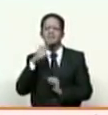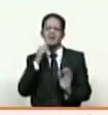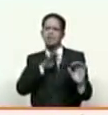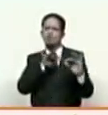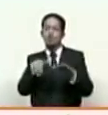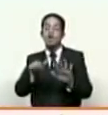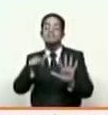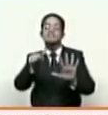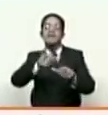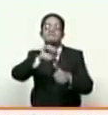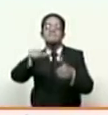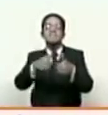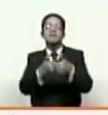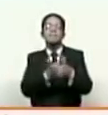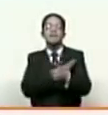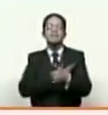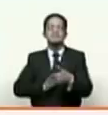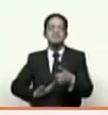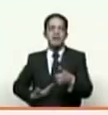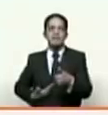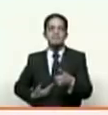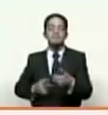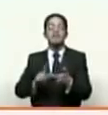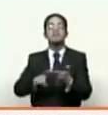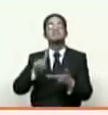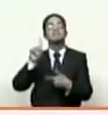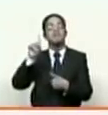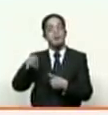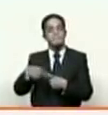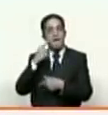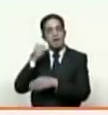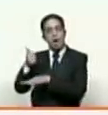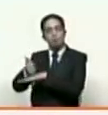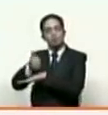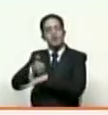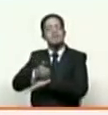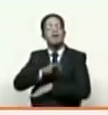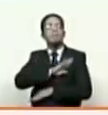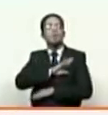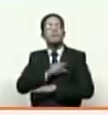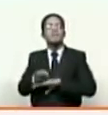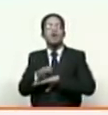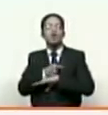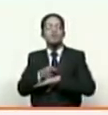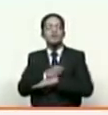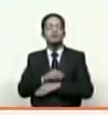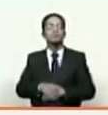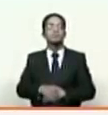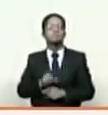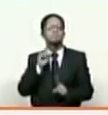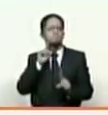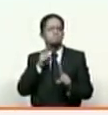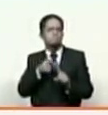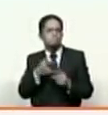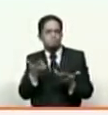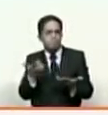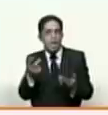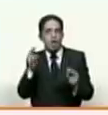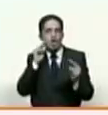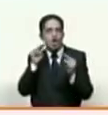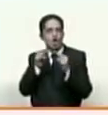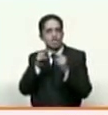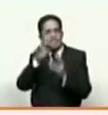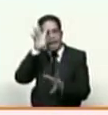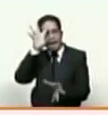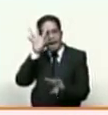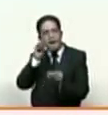6 vicepresidentes sectoriales, así como otras altas autoridades del gobierno venezolano. Para conocer los alcances y los temas que fueron analizados